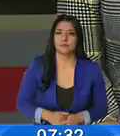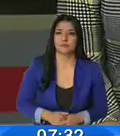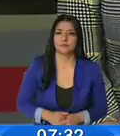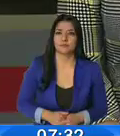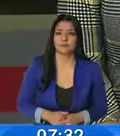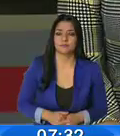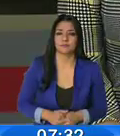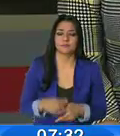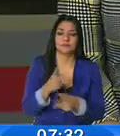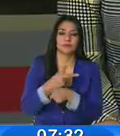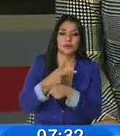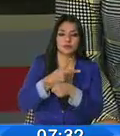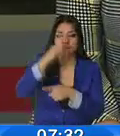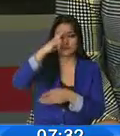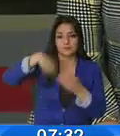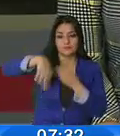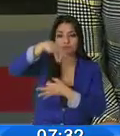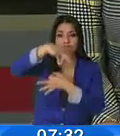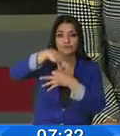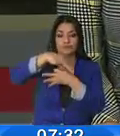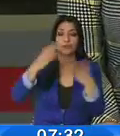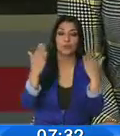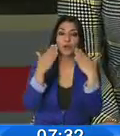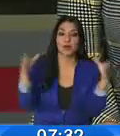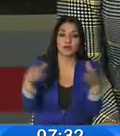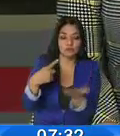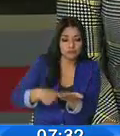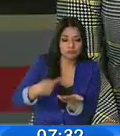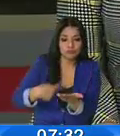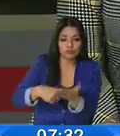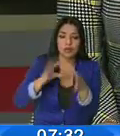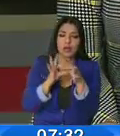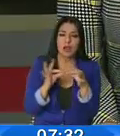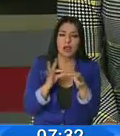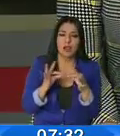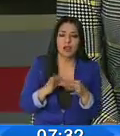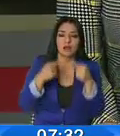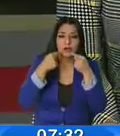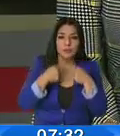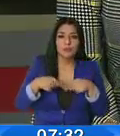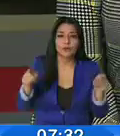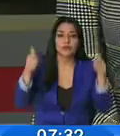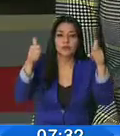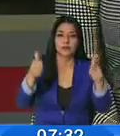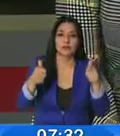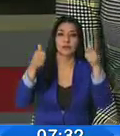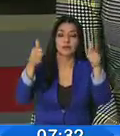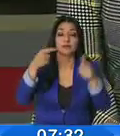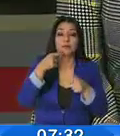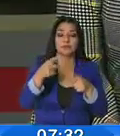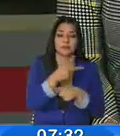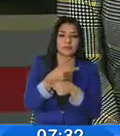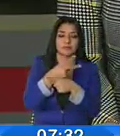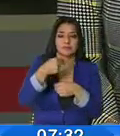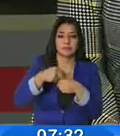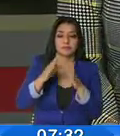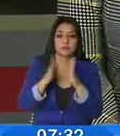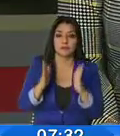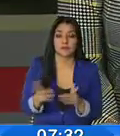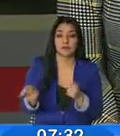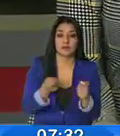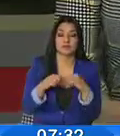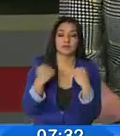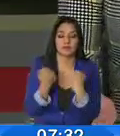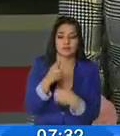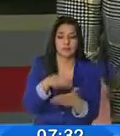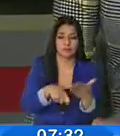El Consejo Nacional Electoral sesionó en Guayaquil y aprobó el texto para la convocatoria a los postulantes a candidatos del Consejo de Participación Ciudadana y Control